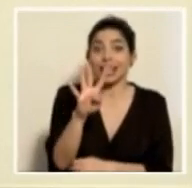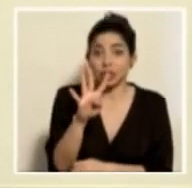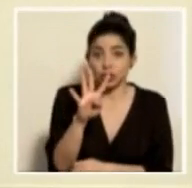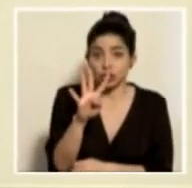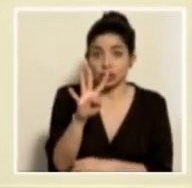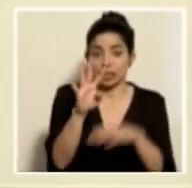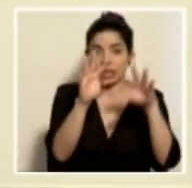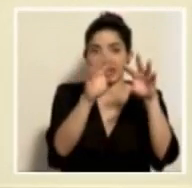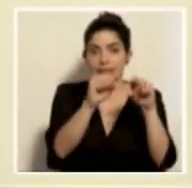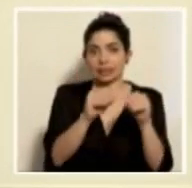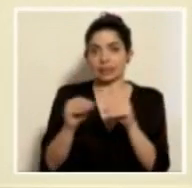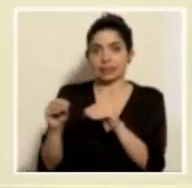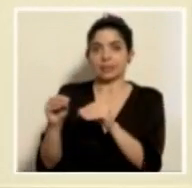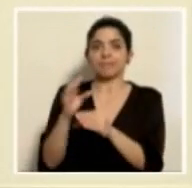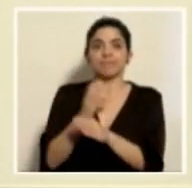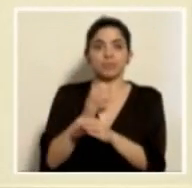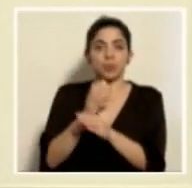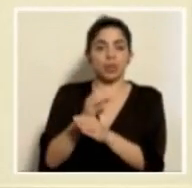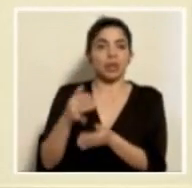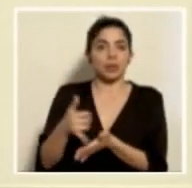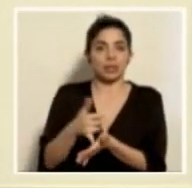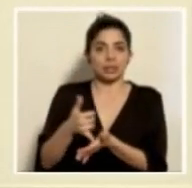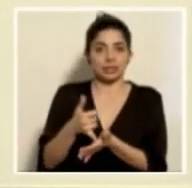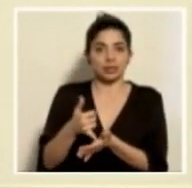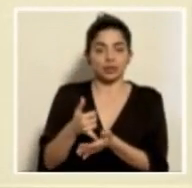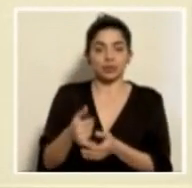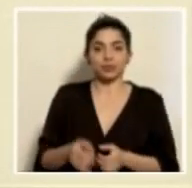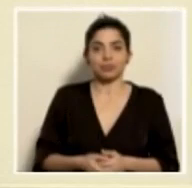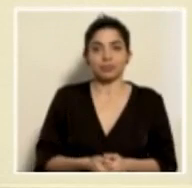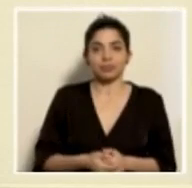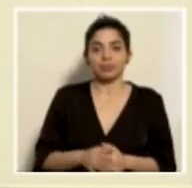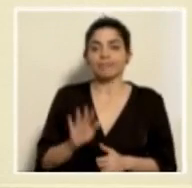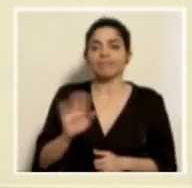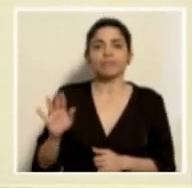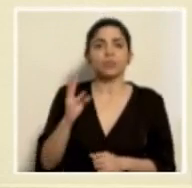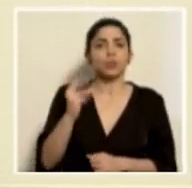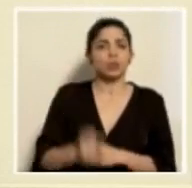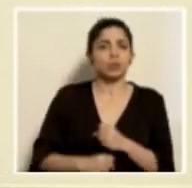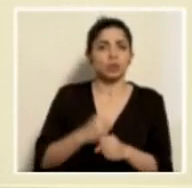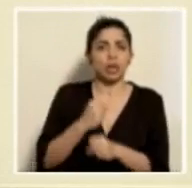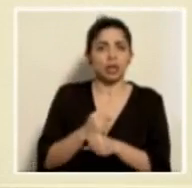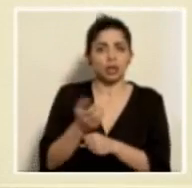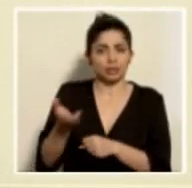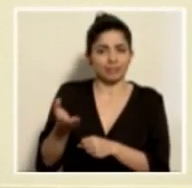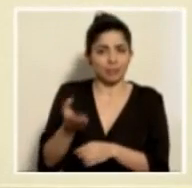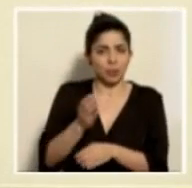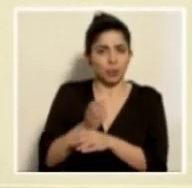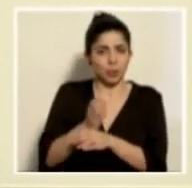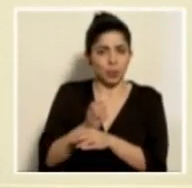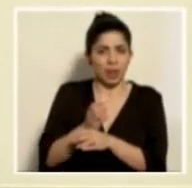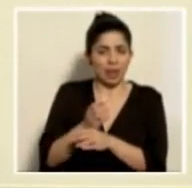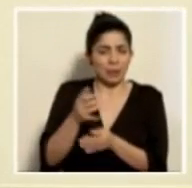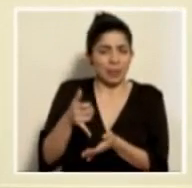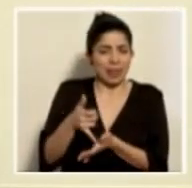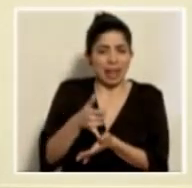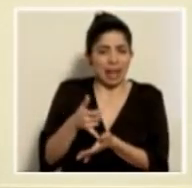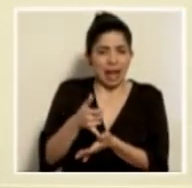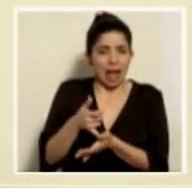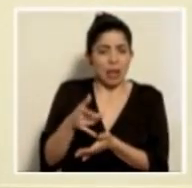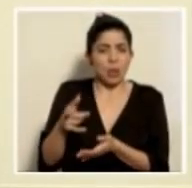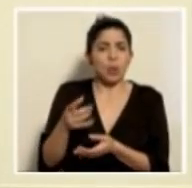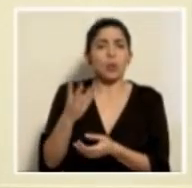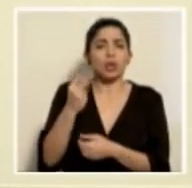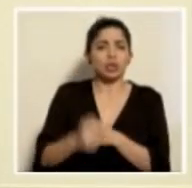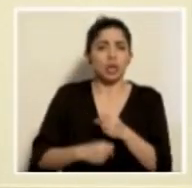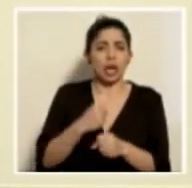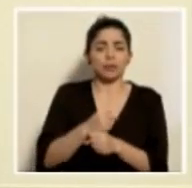ellas están en cuidados intensivos. El rango de edad de estas personas que están en situación delicada va desde